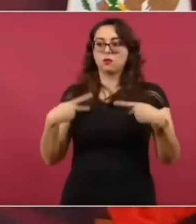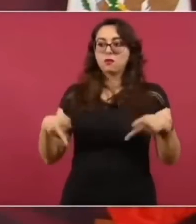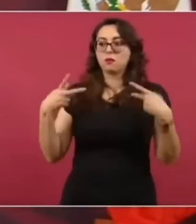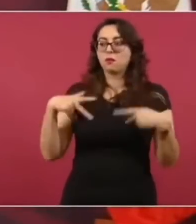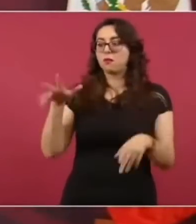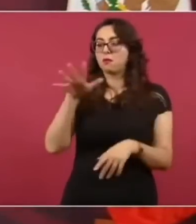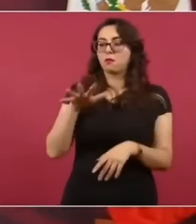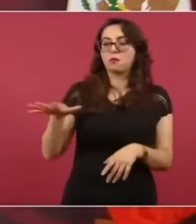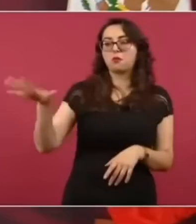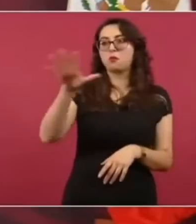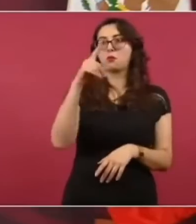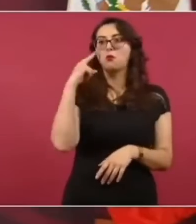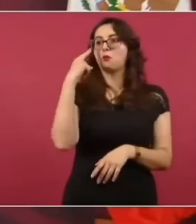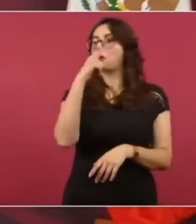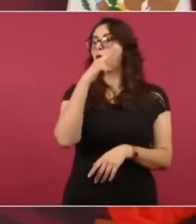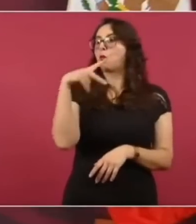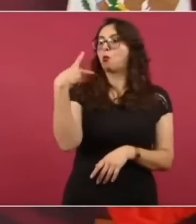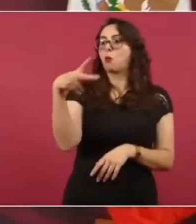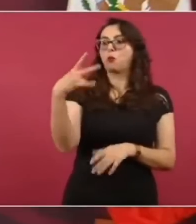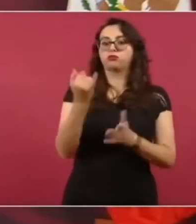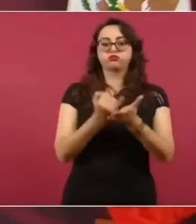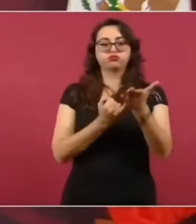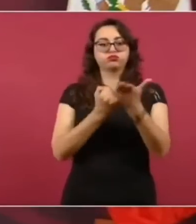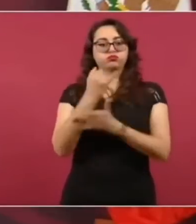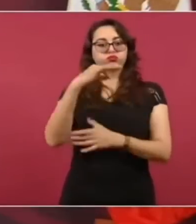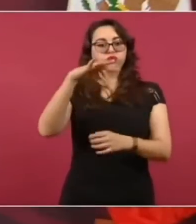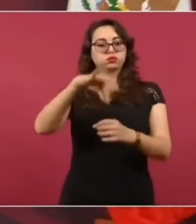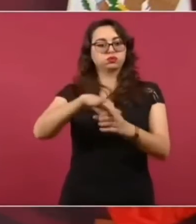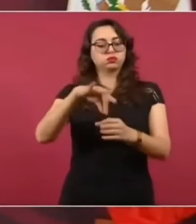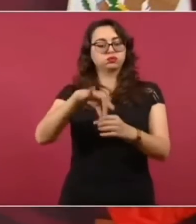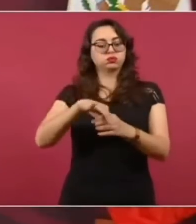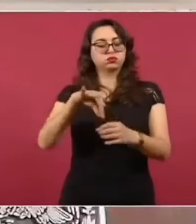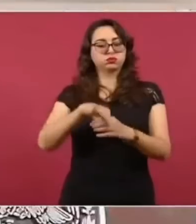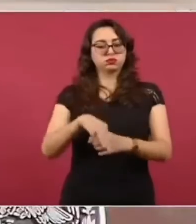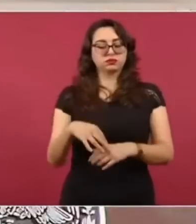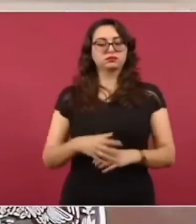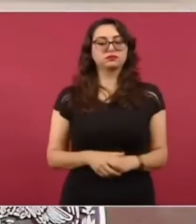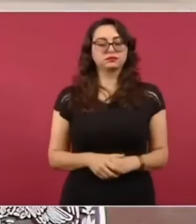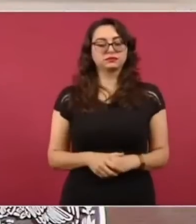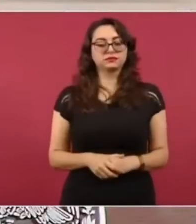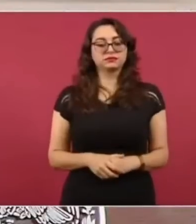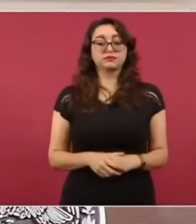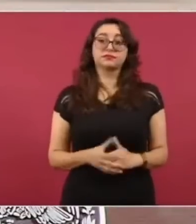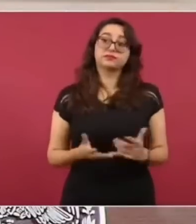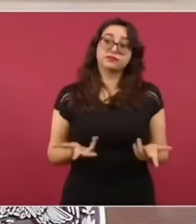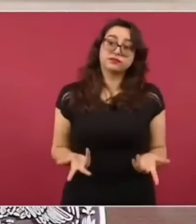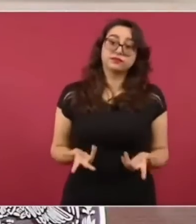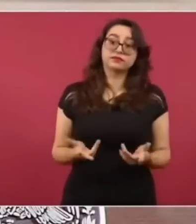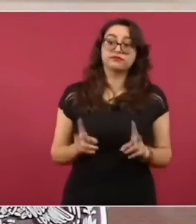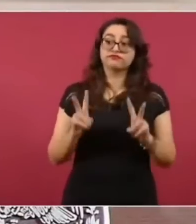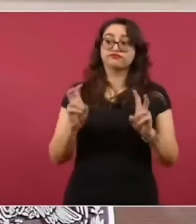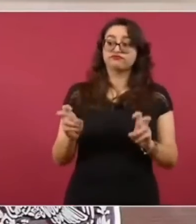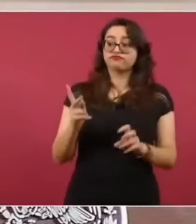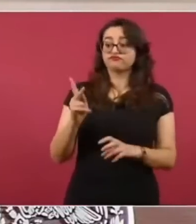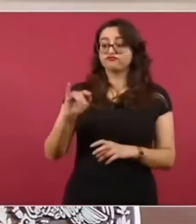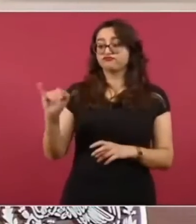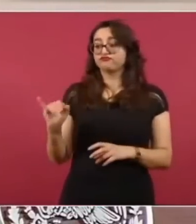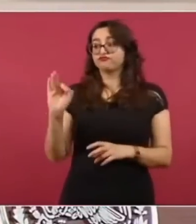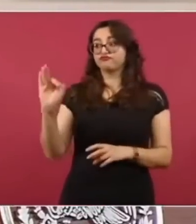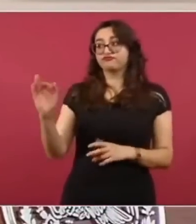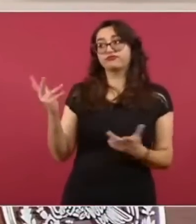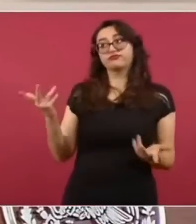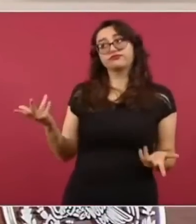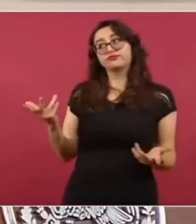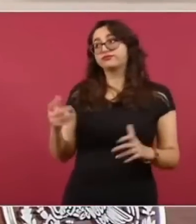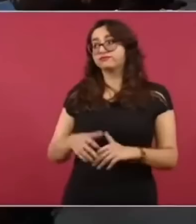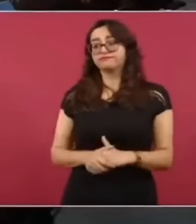Eso es lo que hay que estar pensando en el caso del Poder Judicial. Y felicidades a ustedes